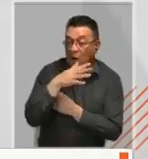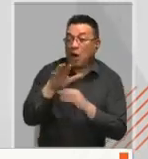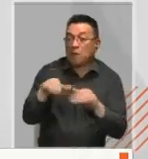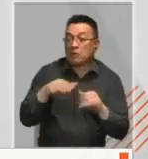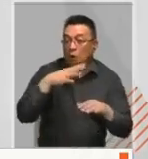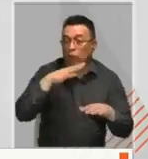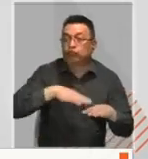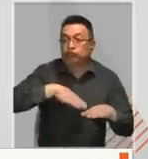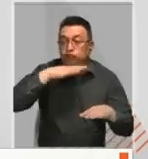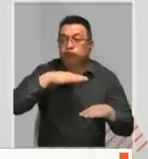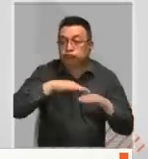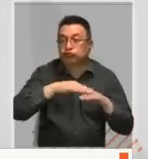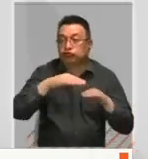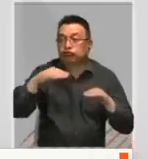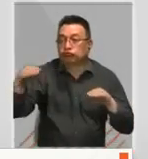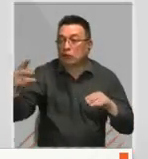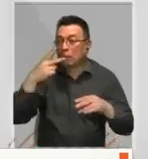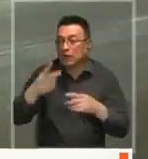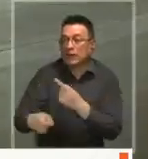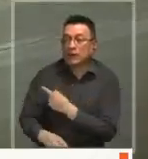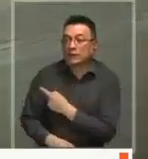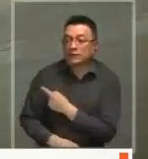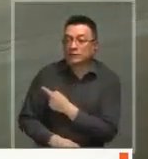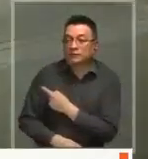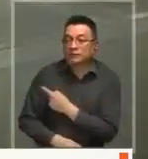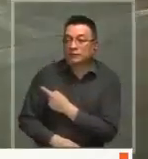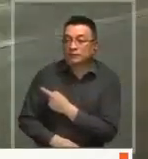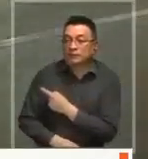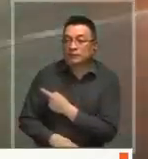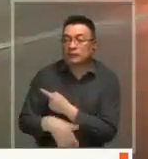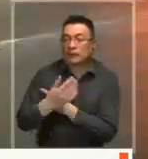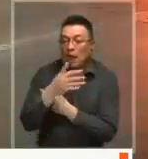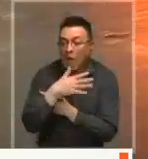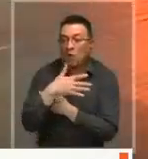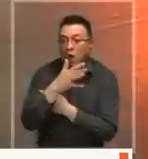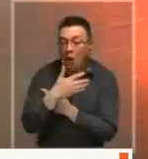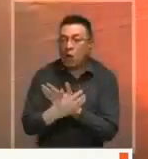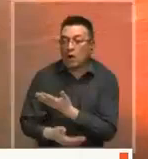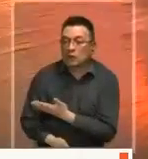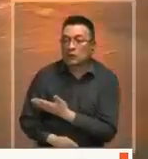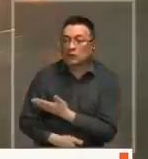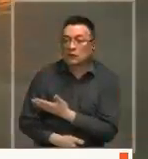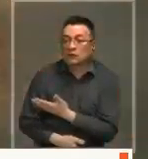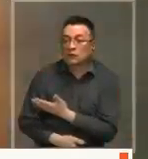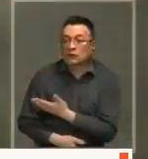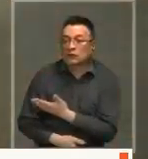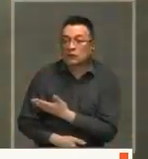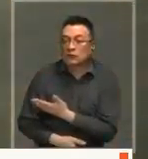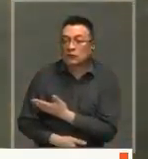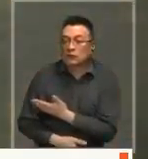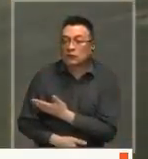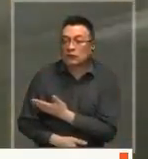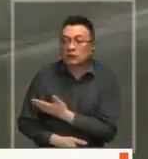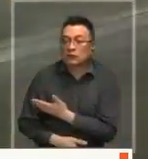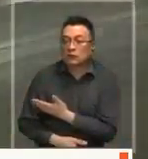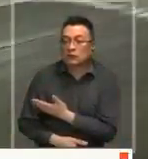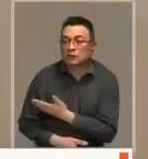inundando la vía, mírelo en cámara lenta. Agua y más agua por ambos lados, un verdadero río en el costado